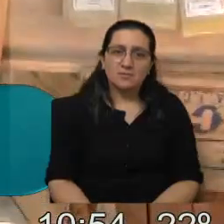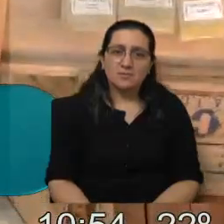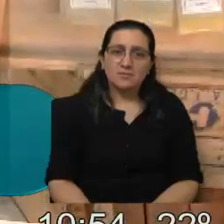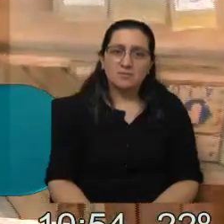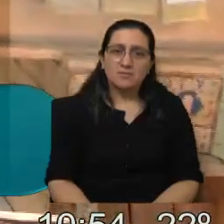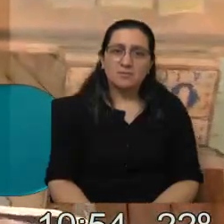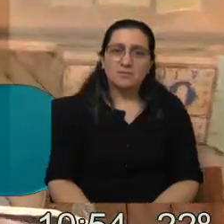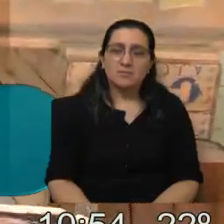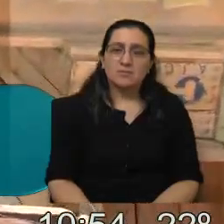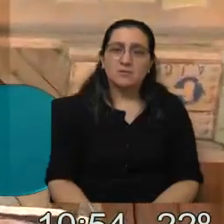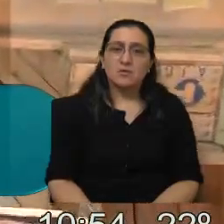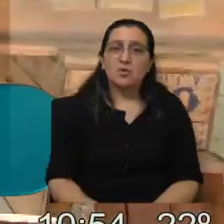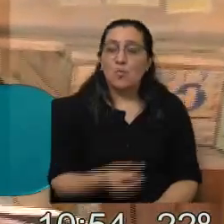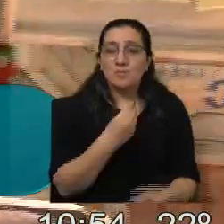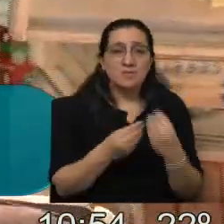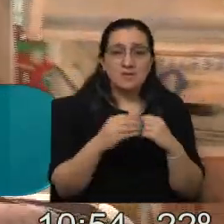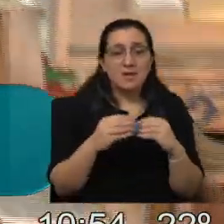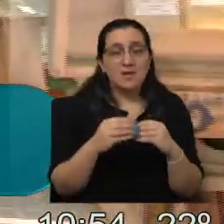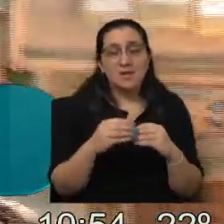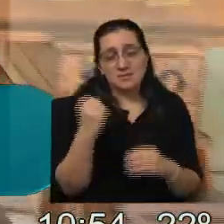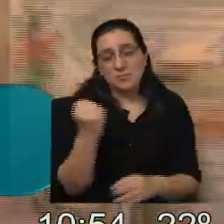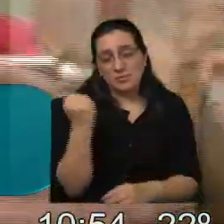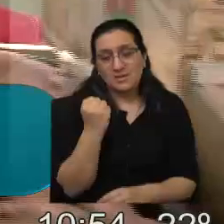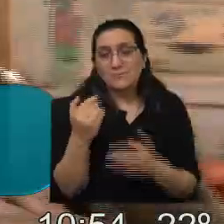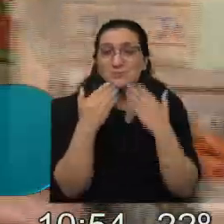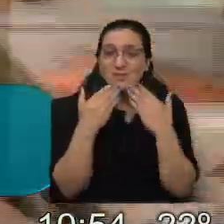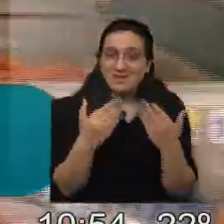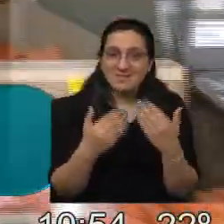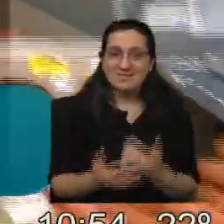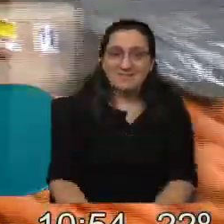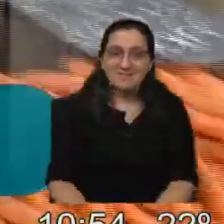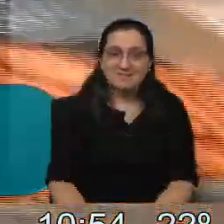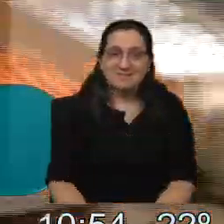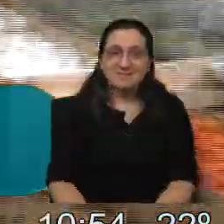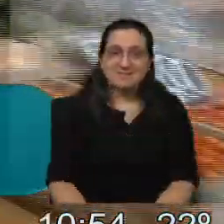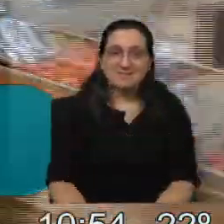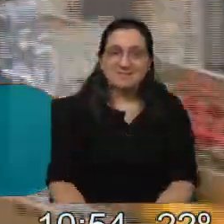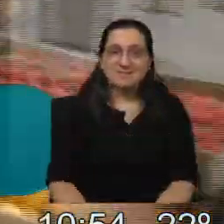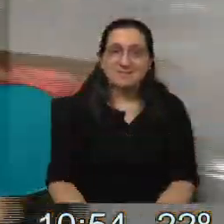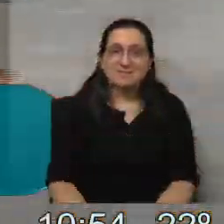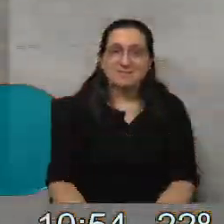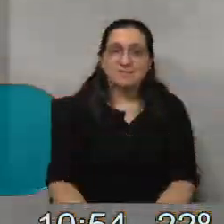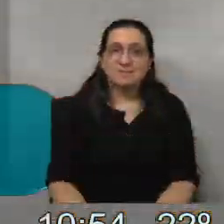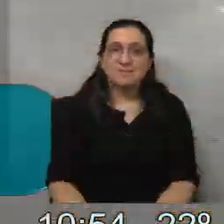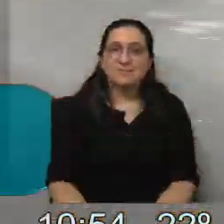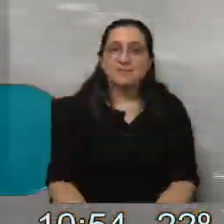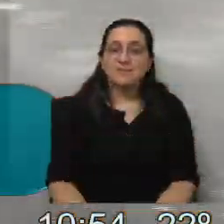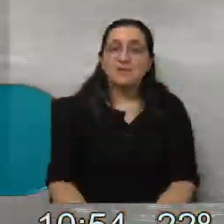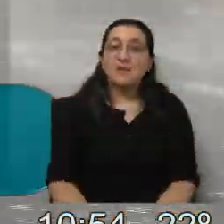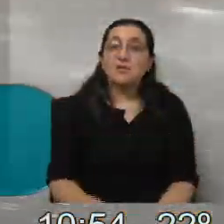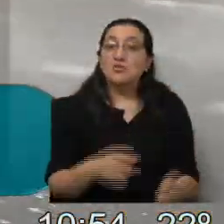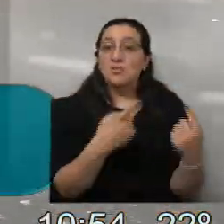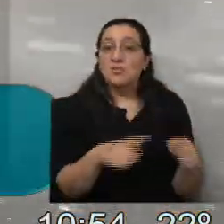combustible es todo lo que importa. Qué lindo. Bueno, vamos arriba, querido. Muchas gracias. El caballero Marcelo dándonos su aporte acerca de las